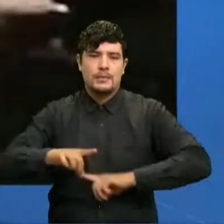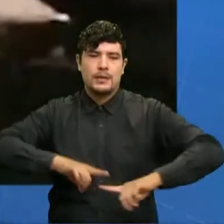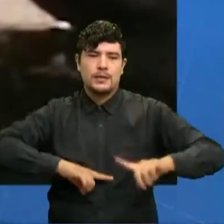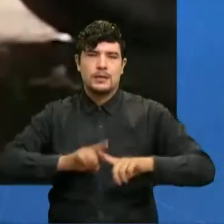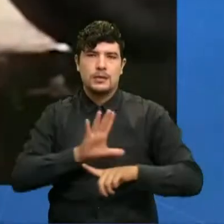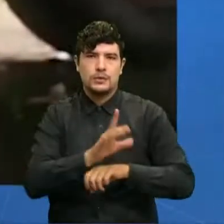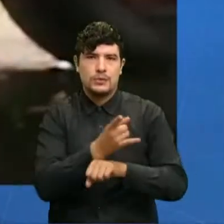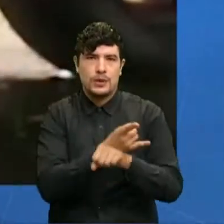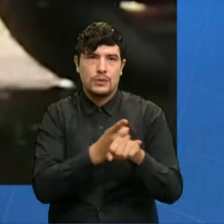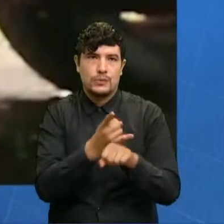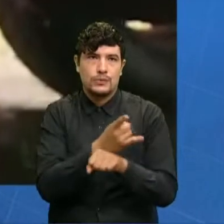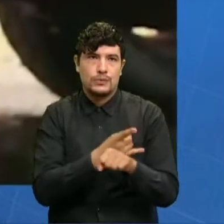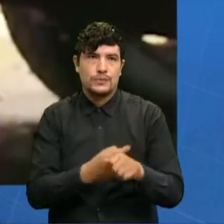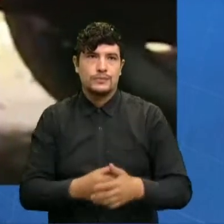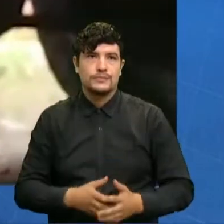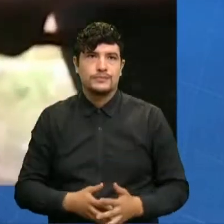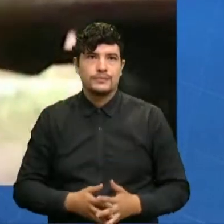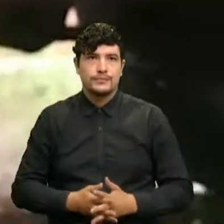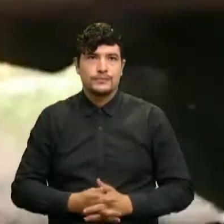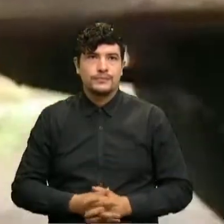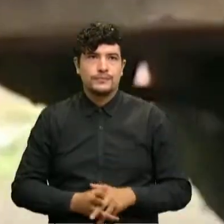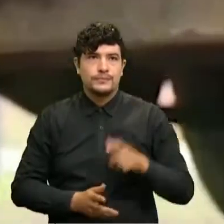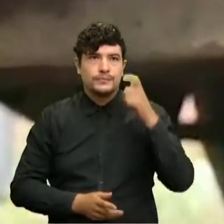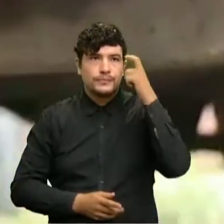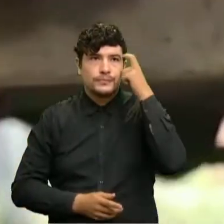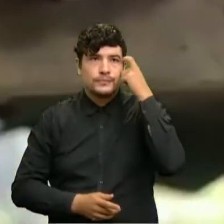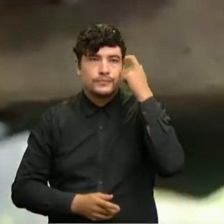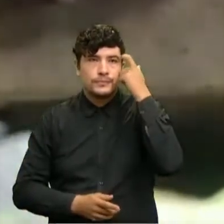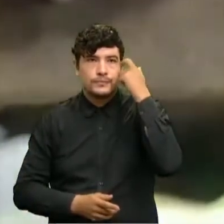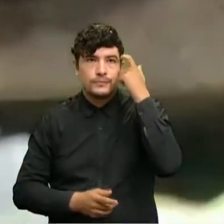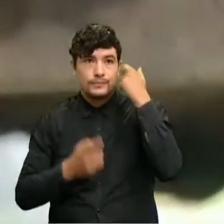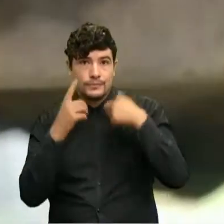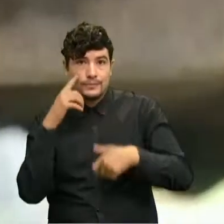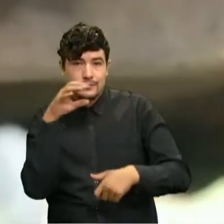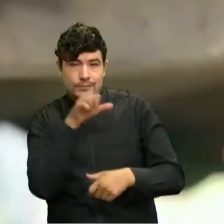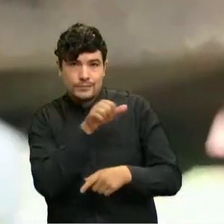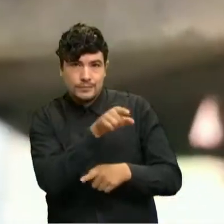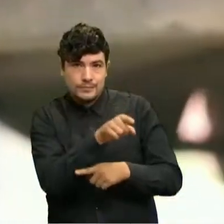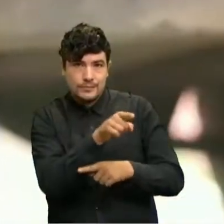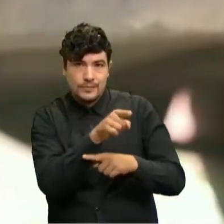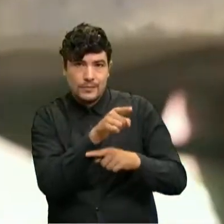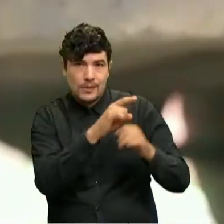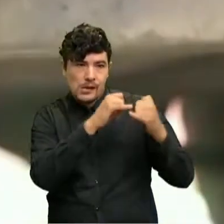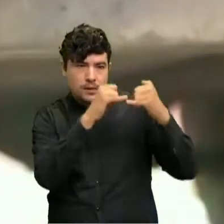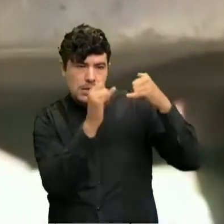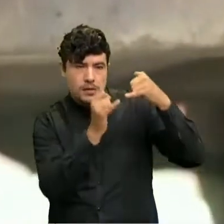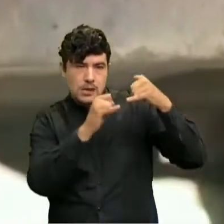uso trasladándola a la cabecera municipal. Ahí podemos observar una grietadura que tiene